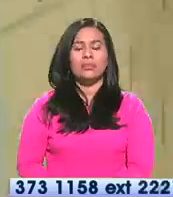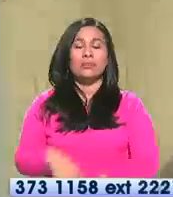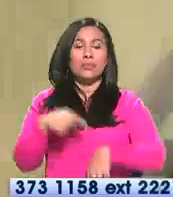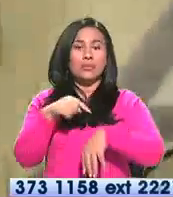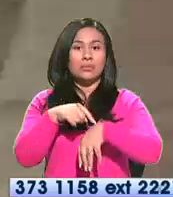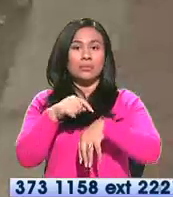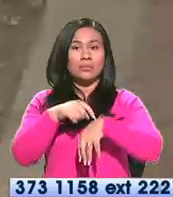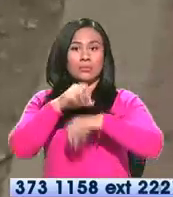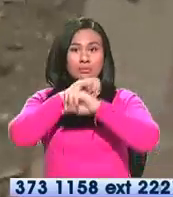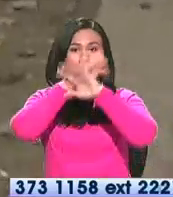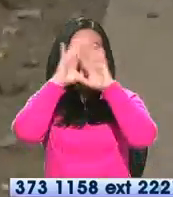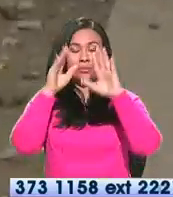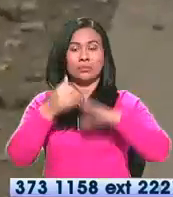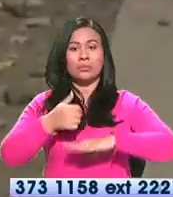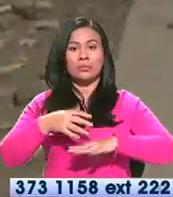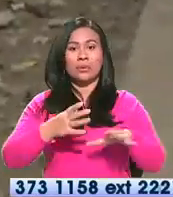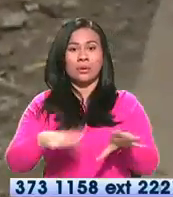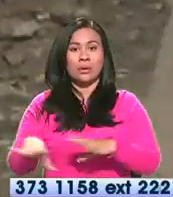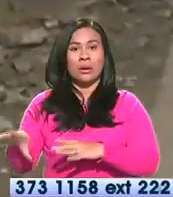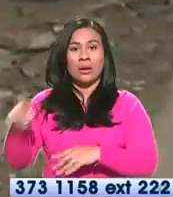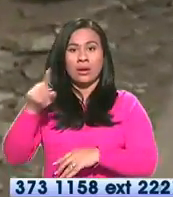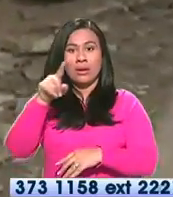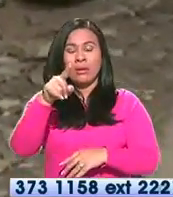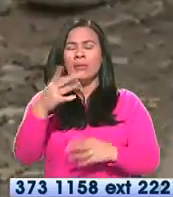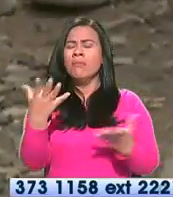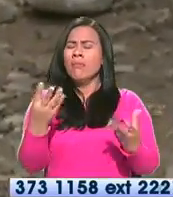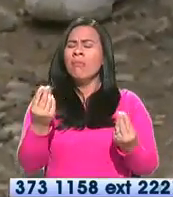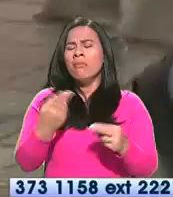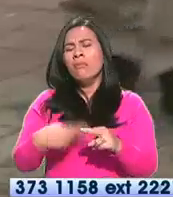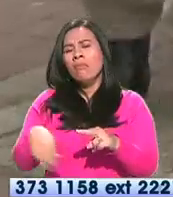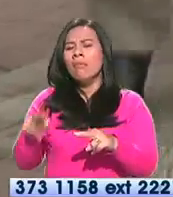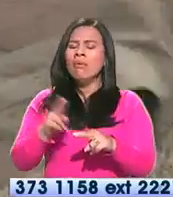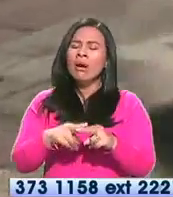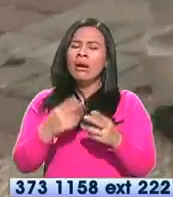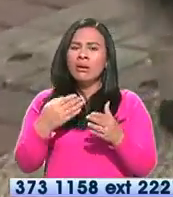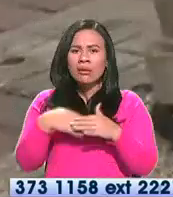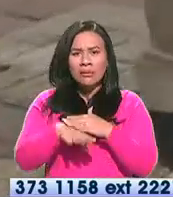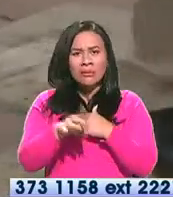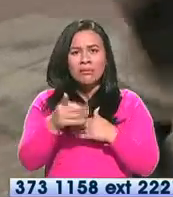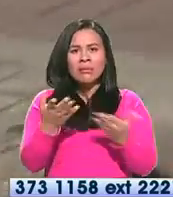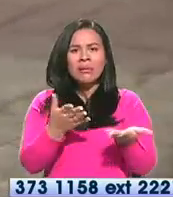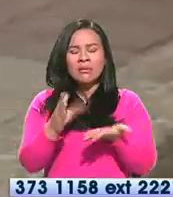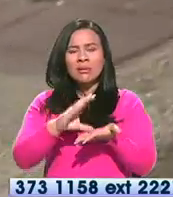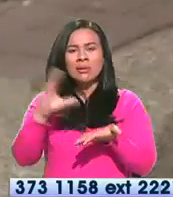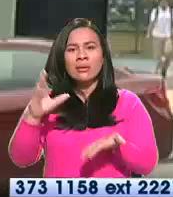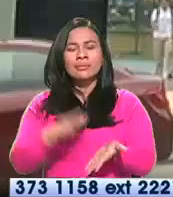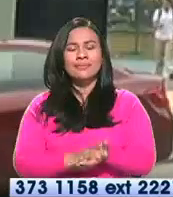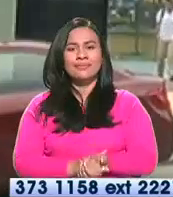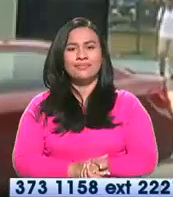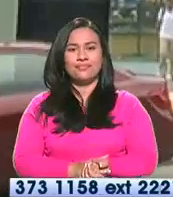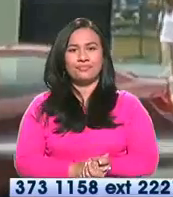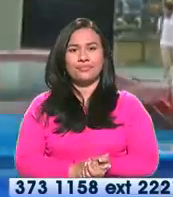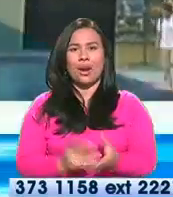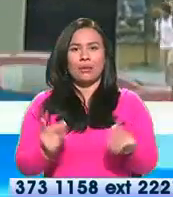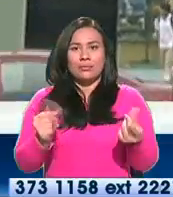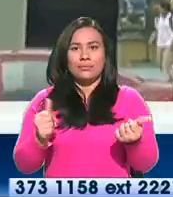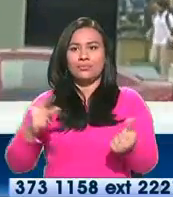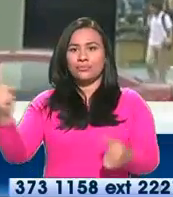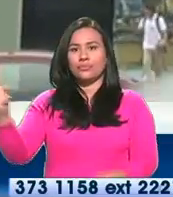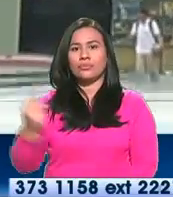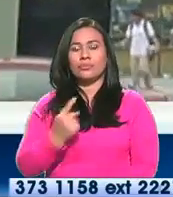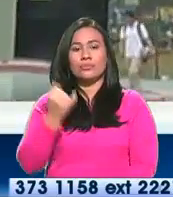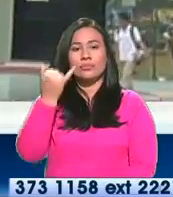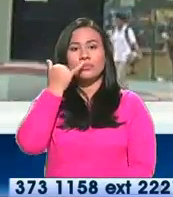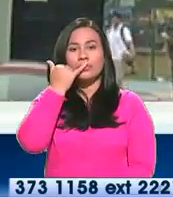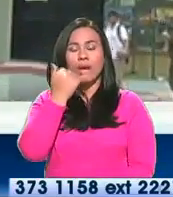De la mañana. Las actividades se llevaban con absoluta normalidad al interior del plantel educativo. De pronto, una llamada